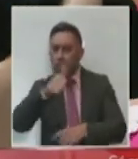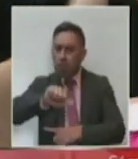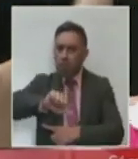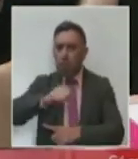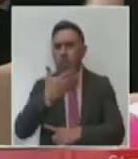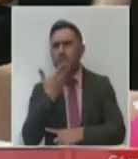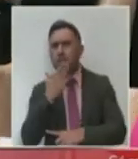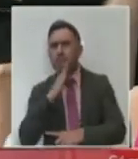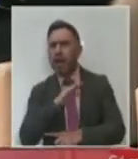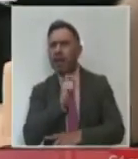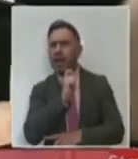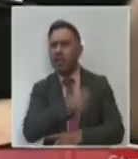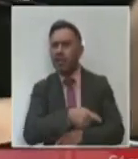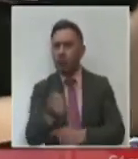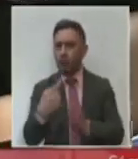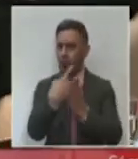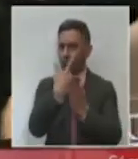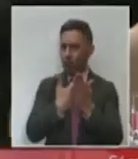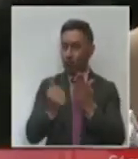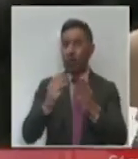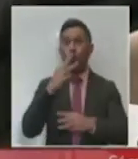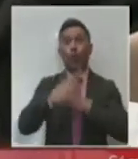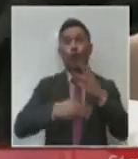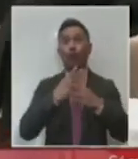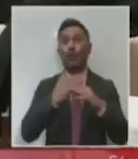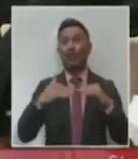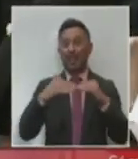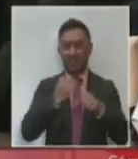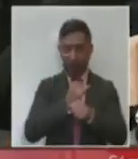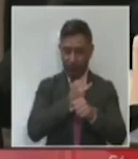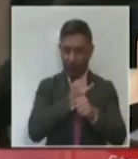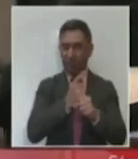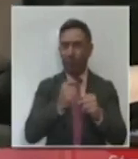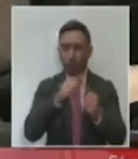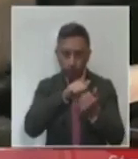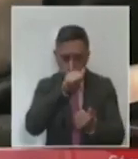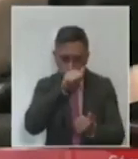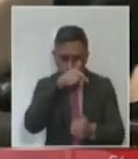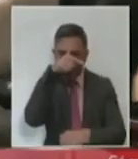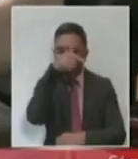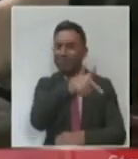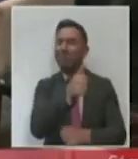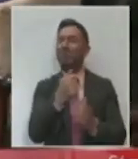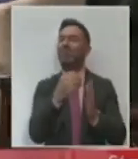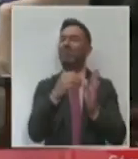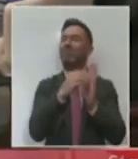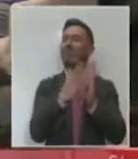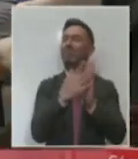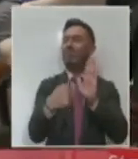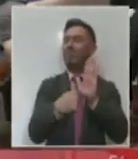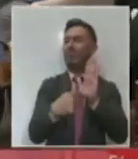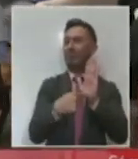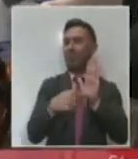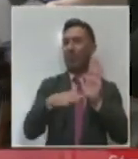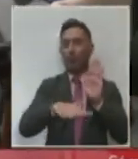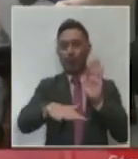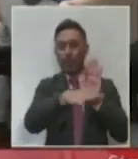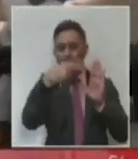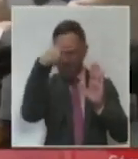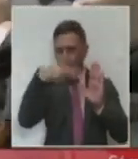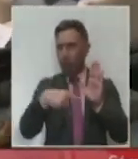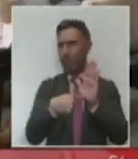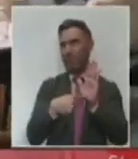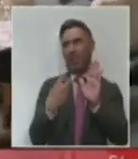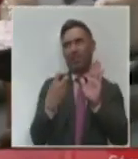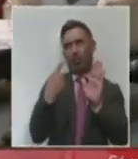es la realidad en México y lamentablemente la realidad es terrible. Uno de los